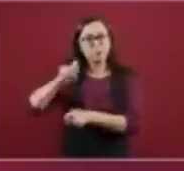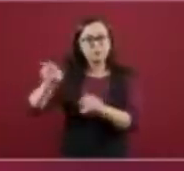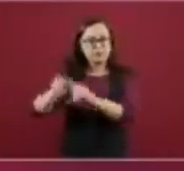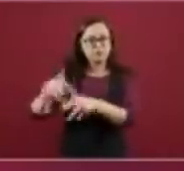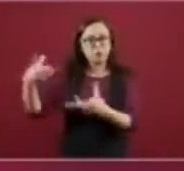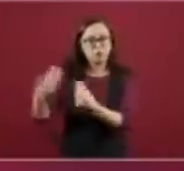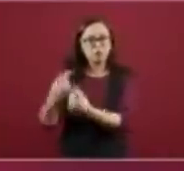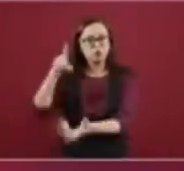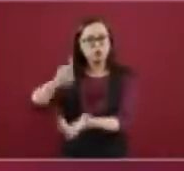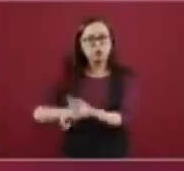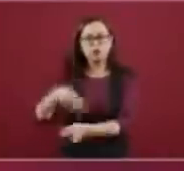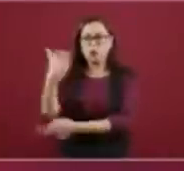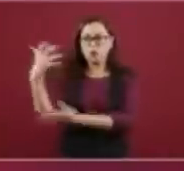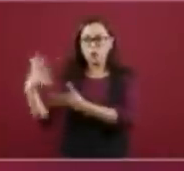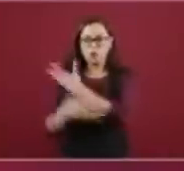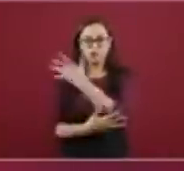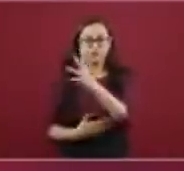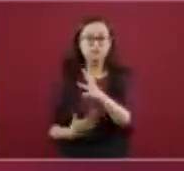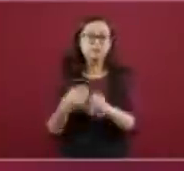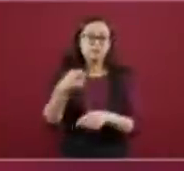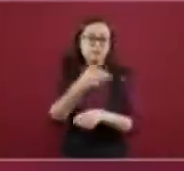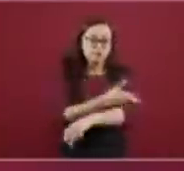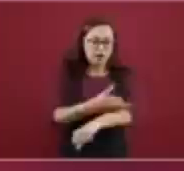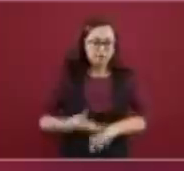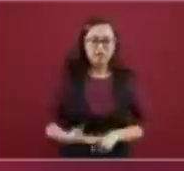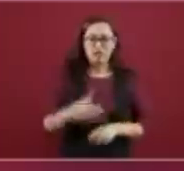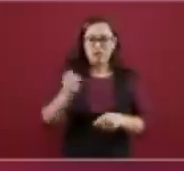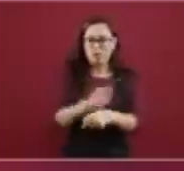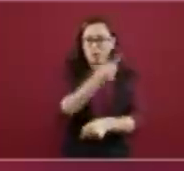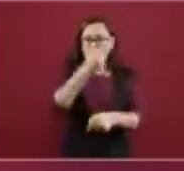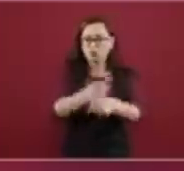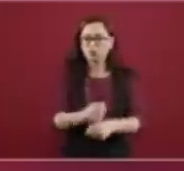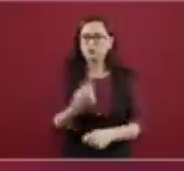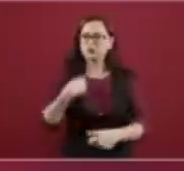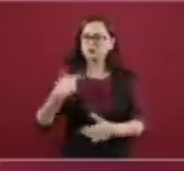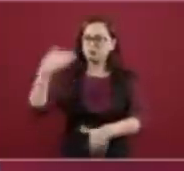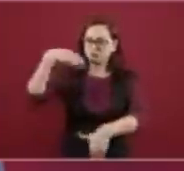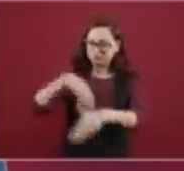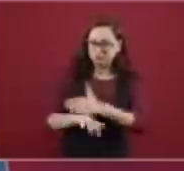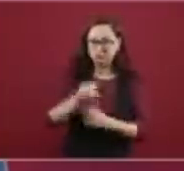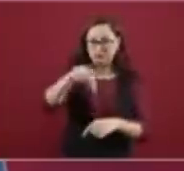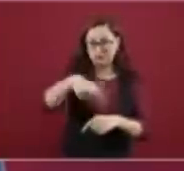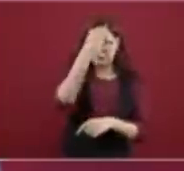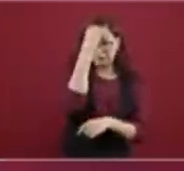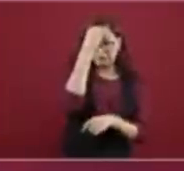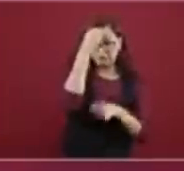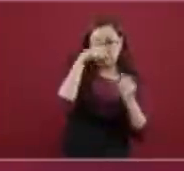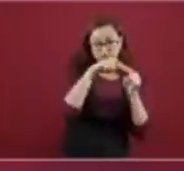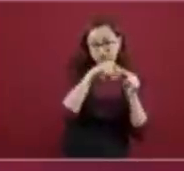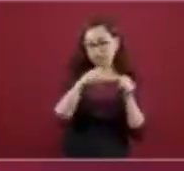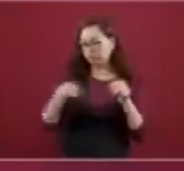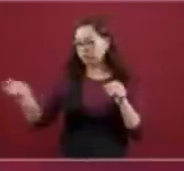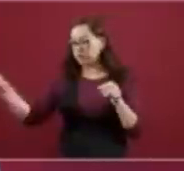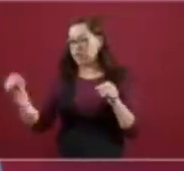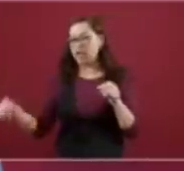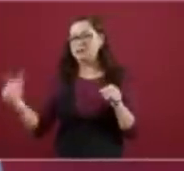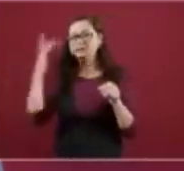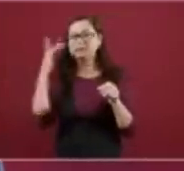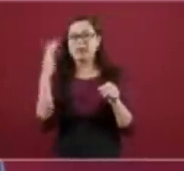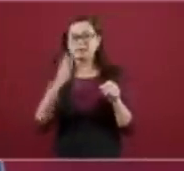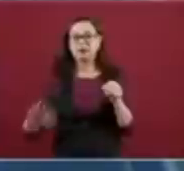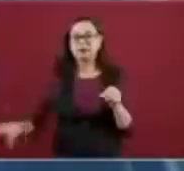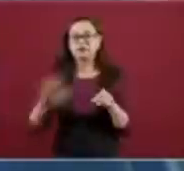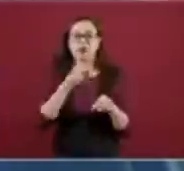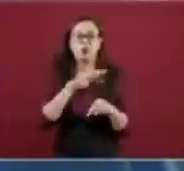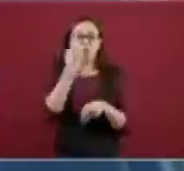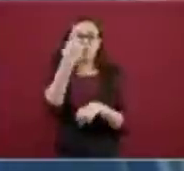de caminar durante un día, de recorrer este gran espacio desde Chapultepec hasta Santa Fe, en un